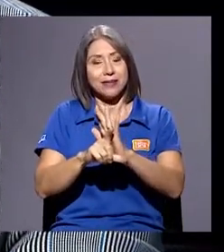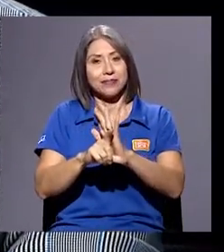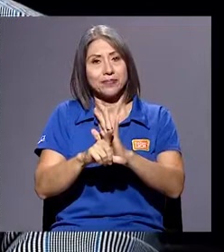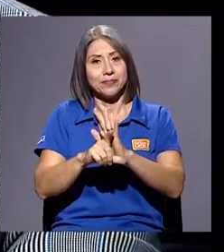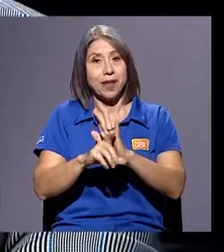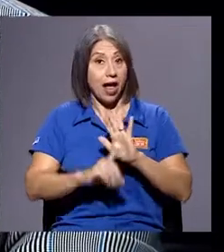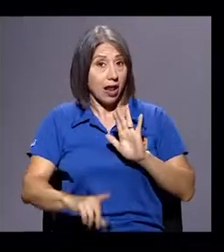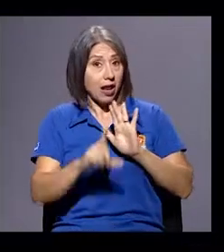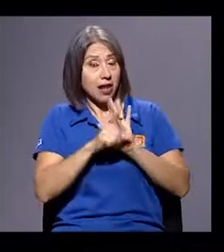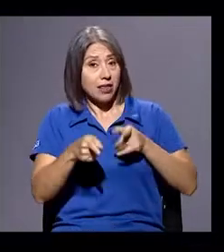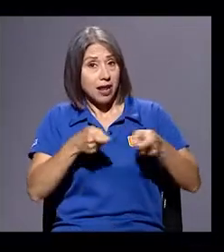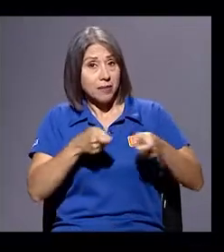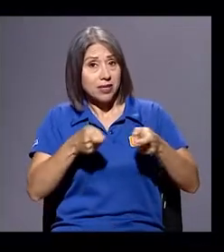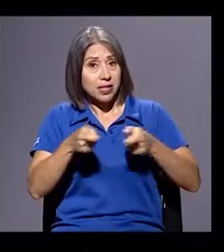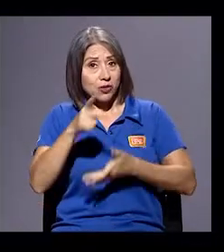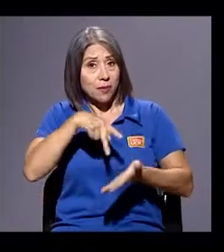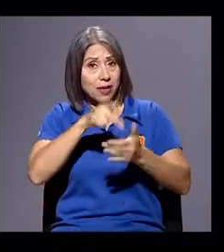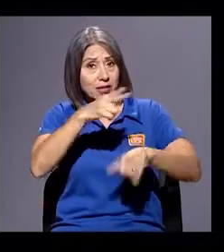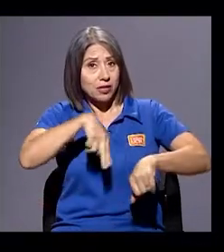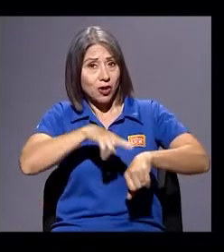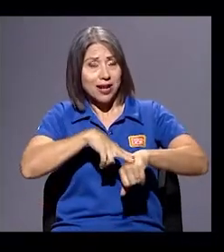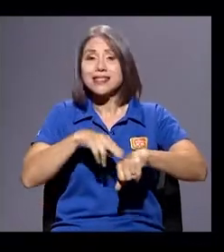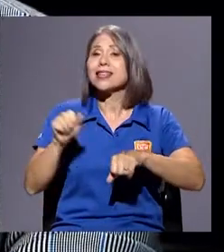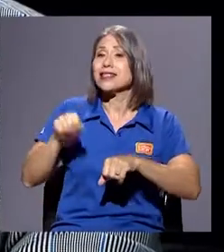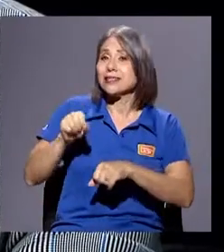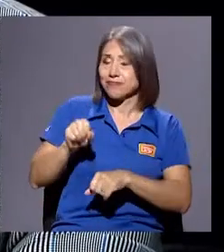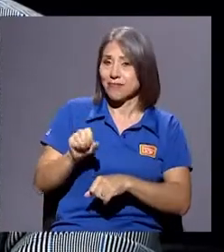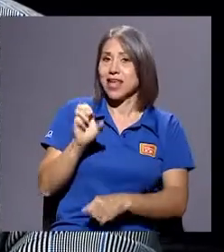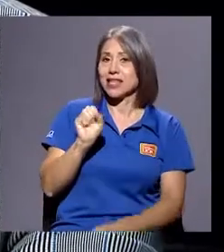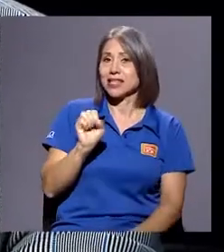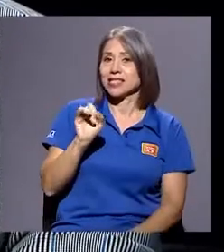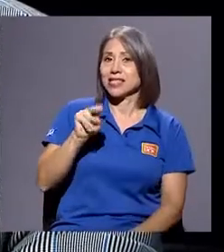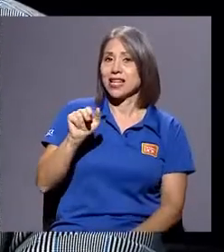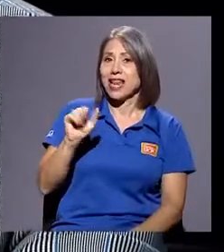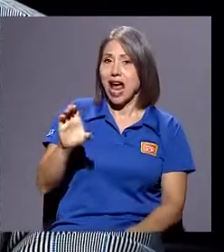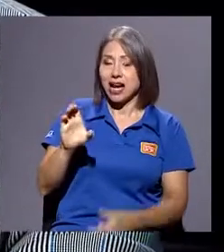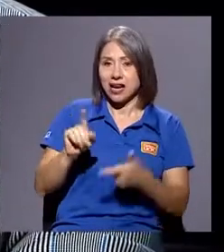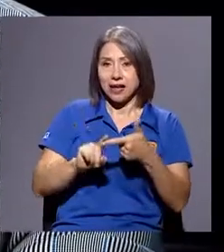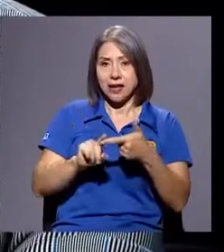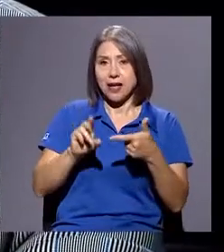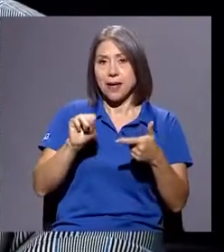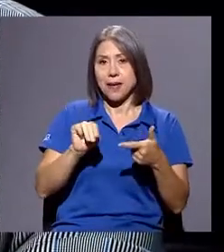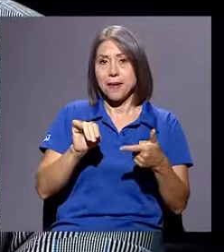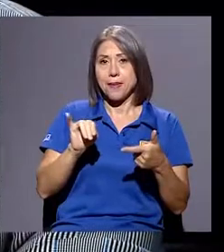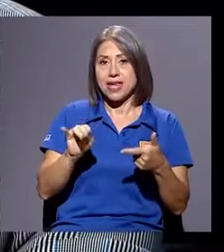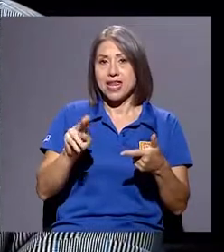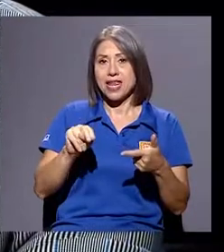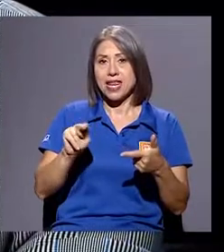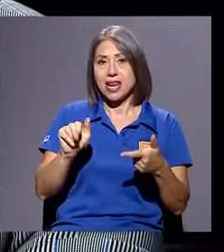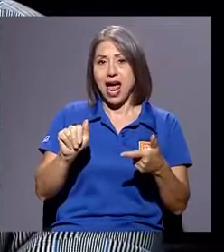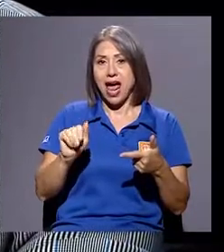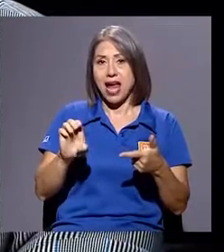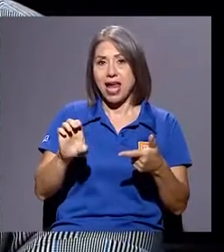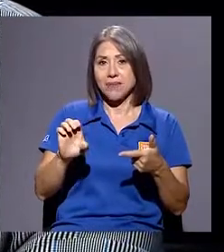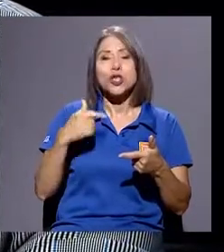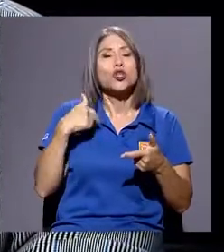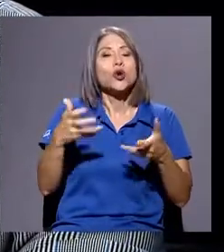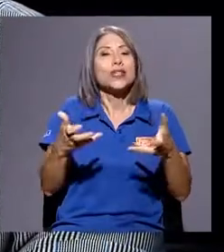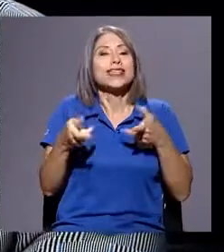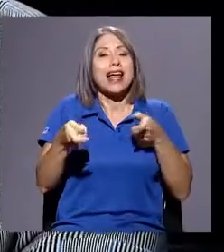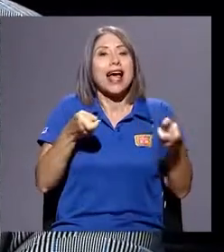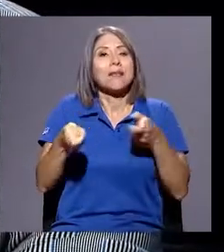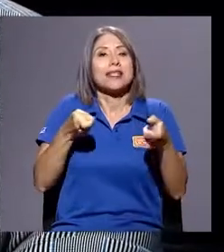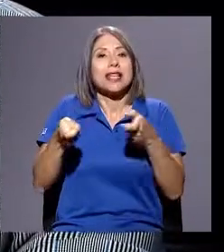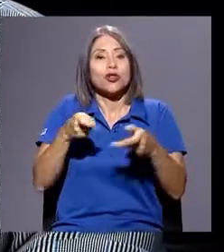de administración de parques, a SINAC, al MINAE. Yo quisiera que la parte de administración de los parques, no